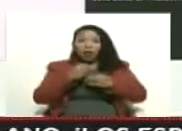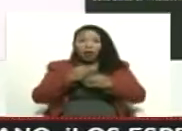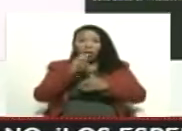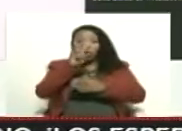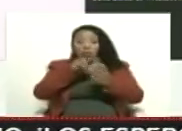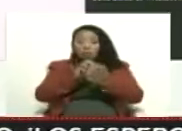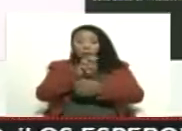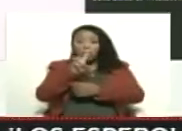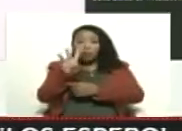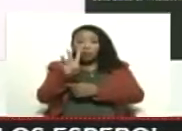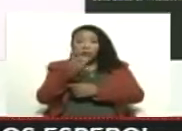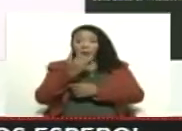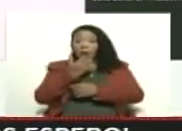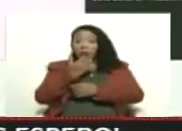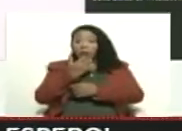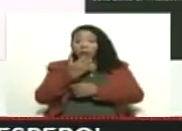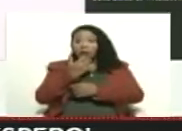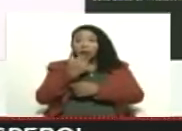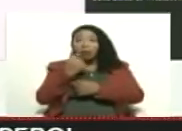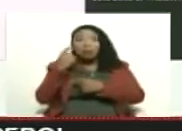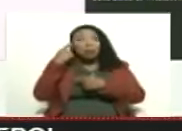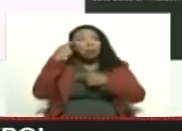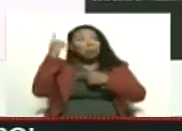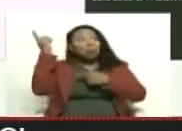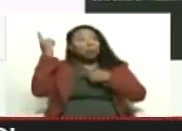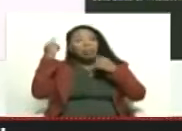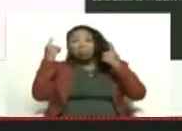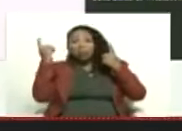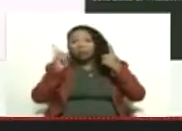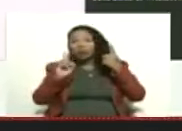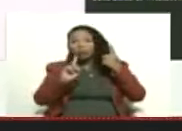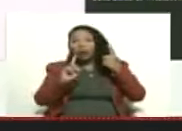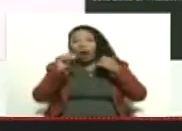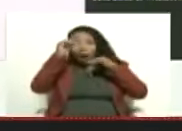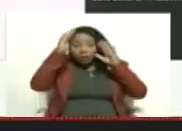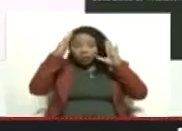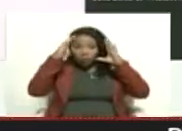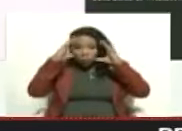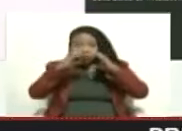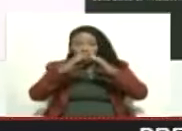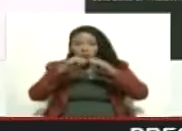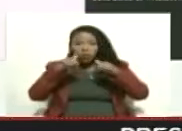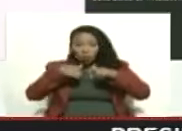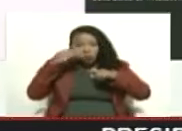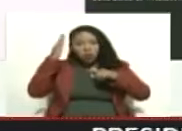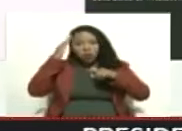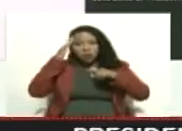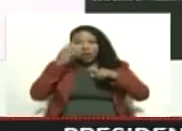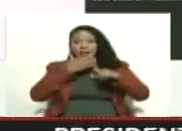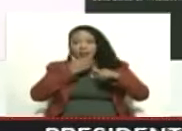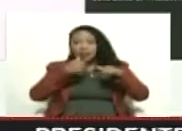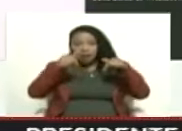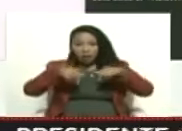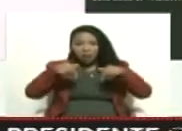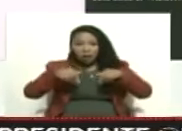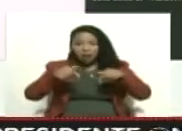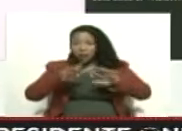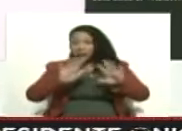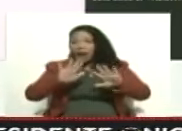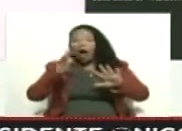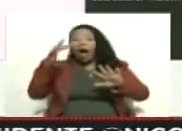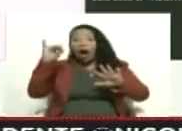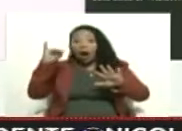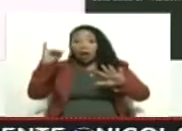2024 fuera de base sé que este diciembre ya entramos en las